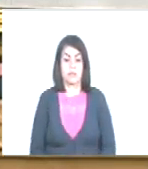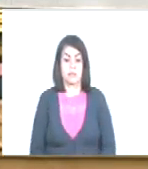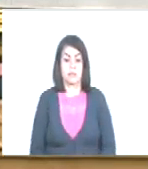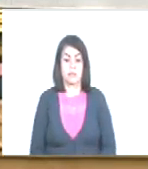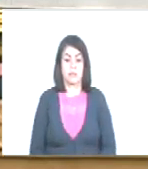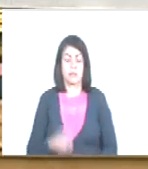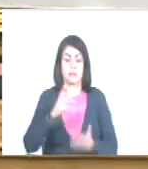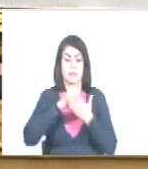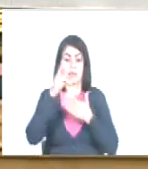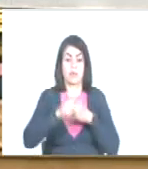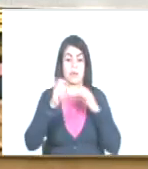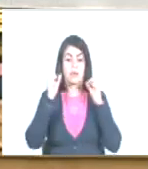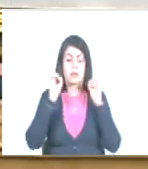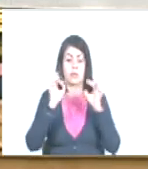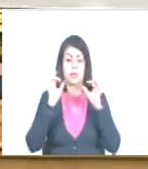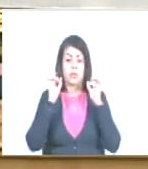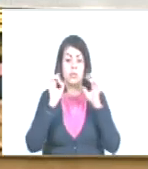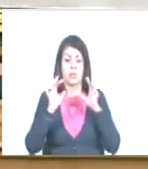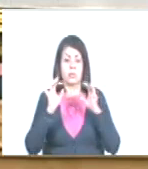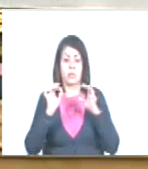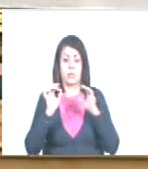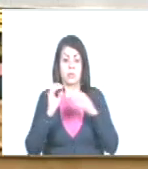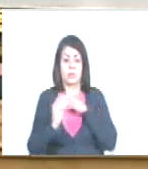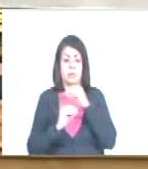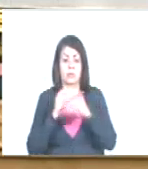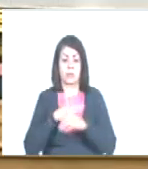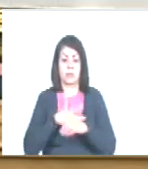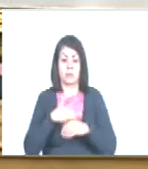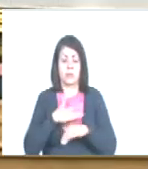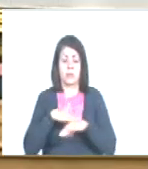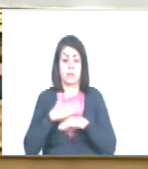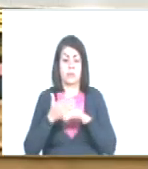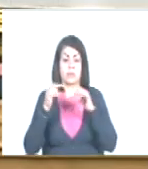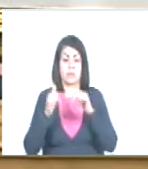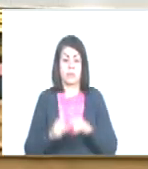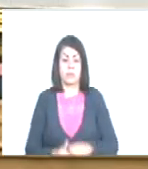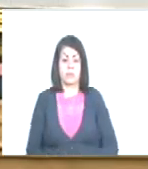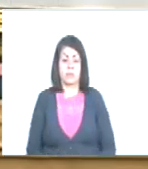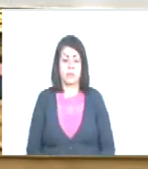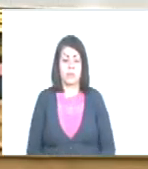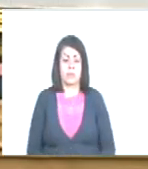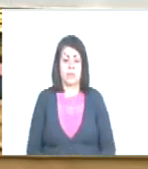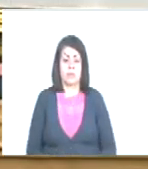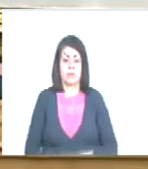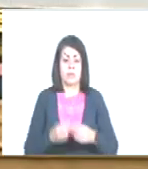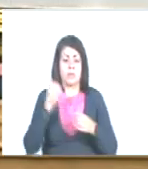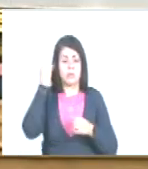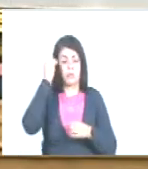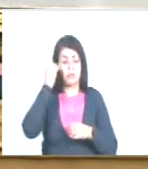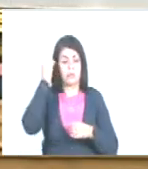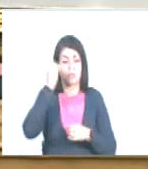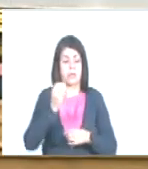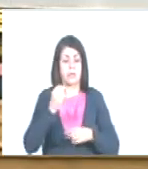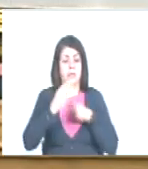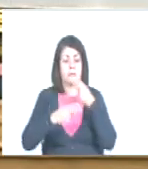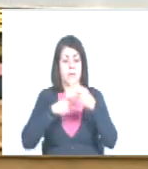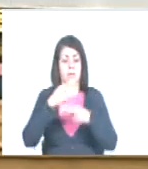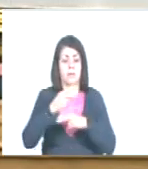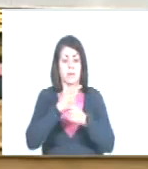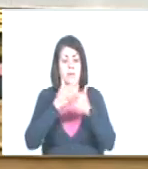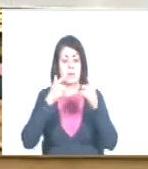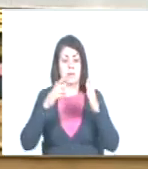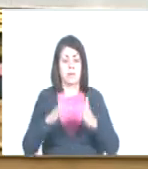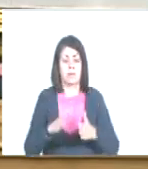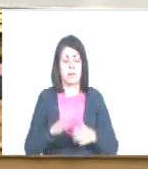el profundo dolor que él sentía porque la obra, el pensamiento y el legado del